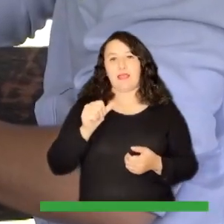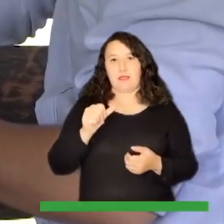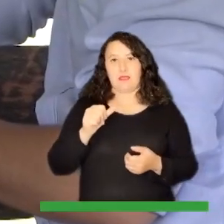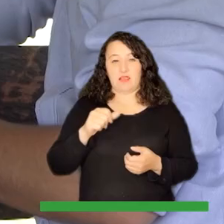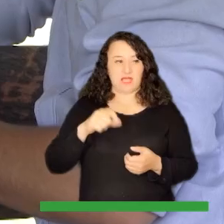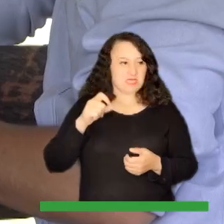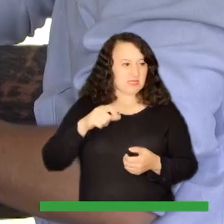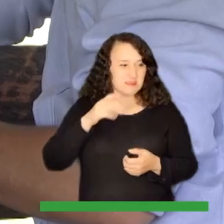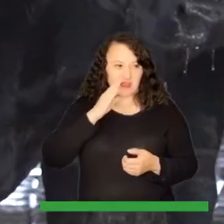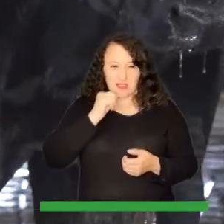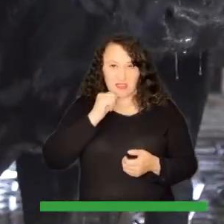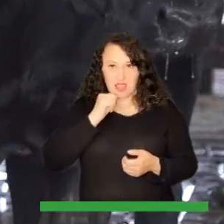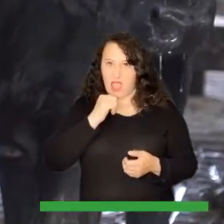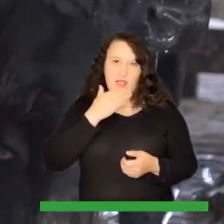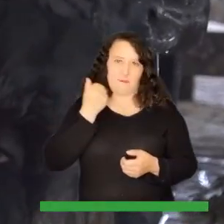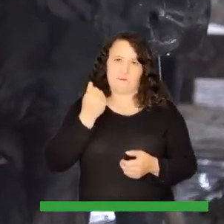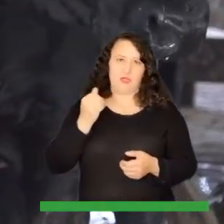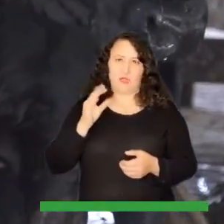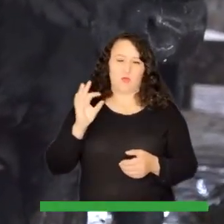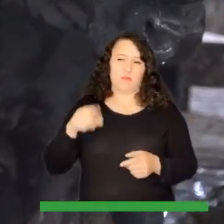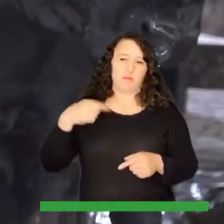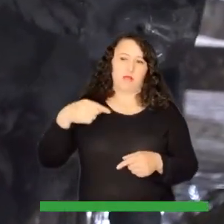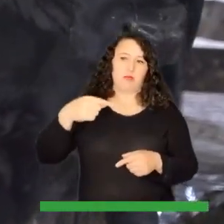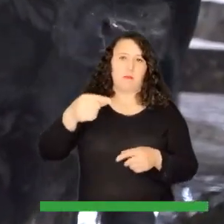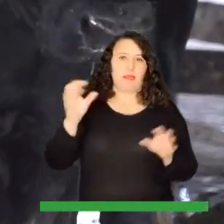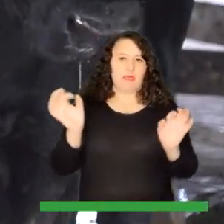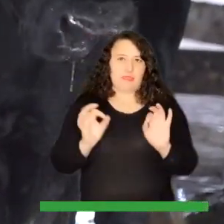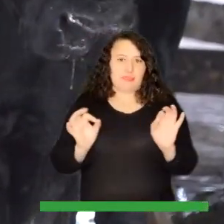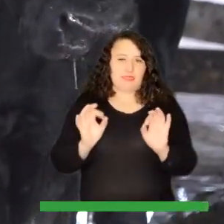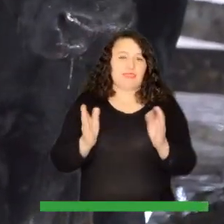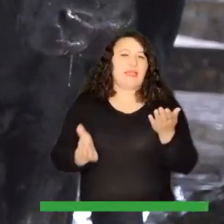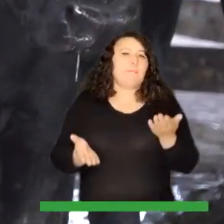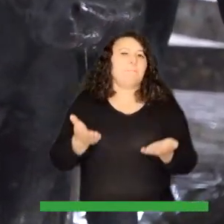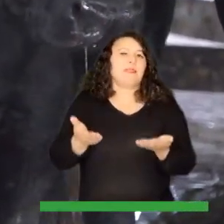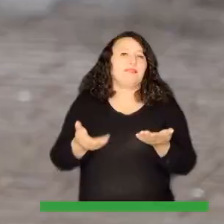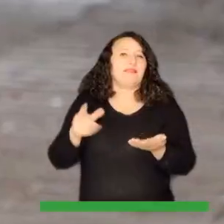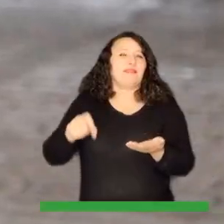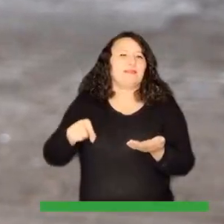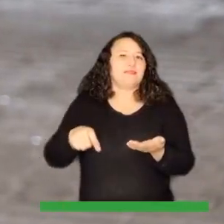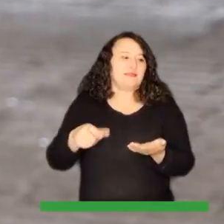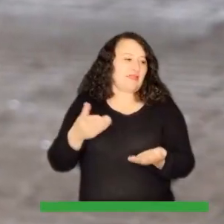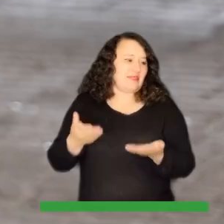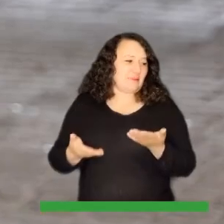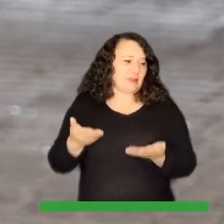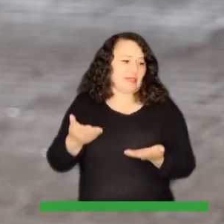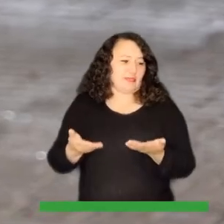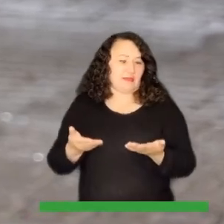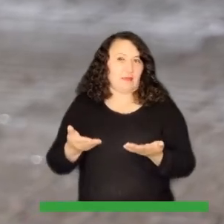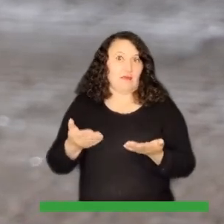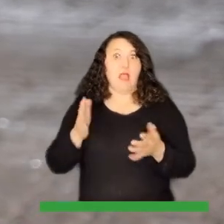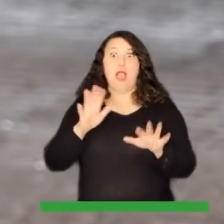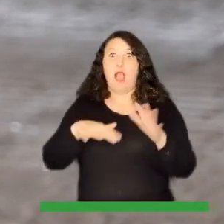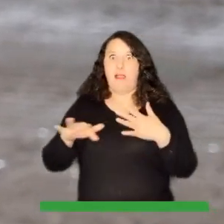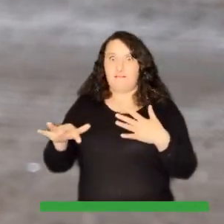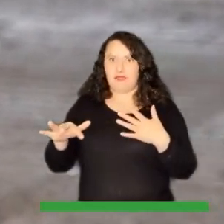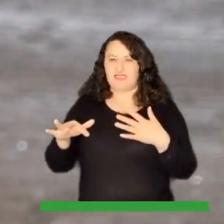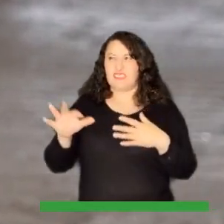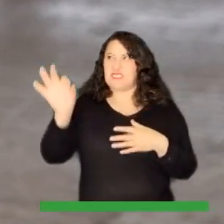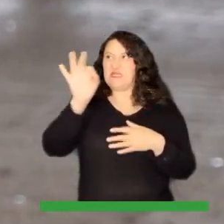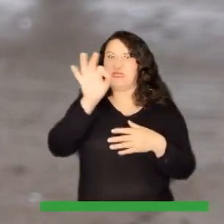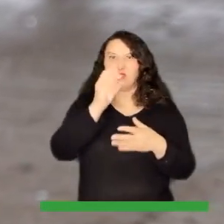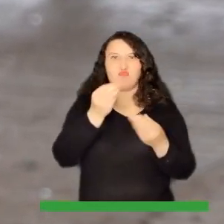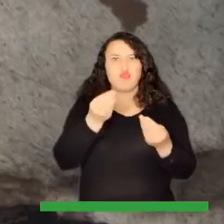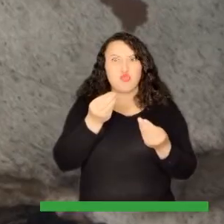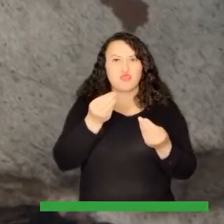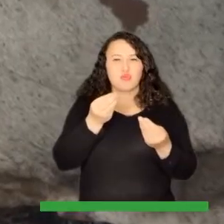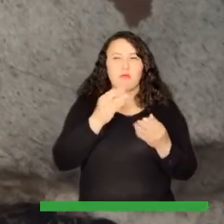no hay necesidad de hacerlo, no se hace el periódico, sino dependiendo de a los periodos donde hay mucha y hay